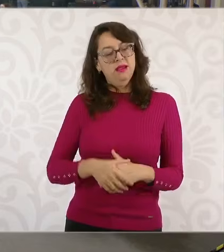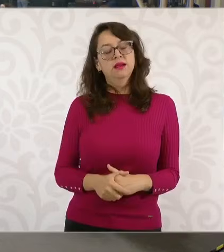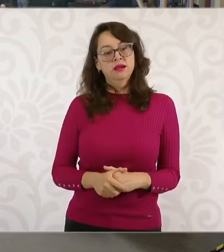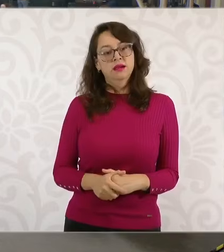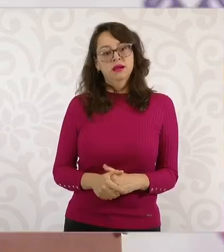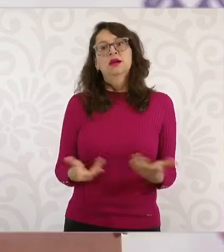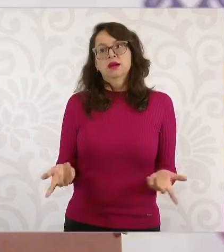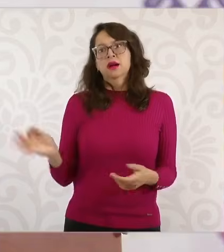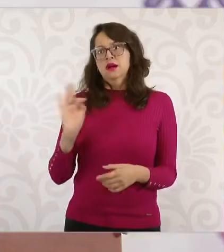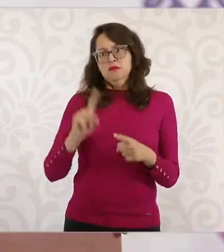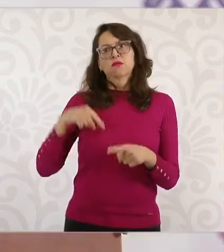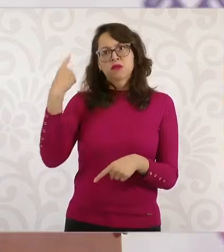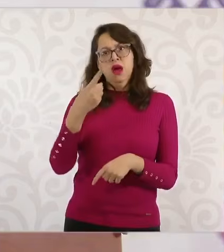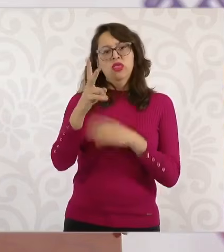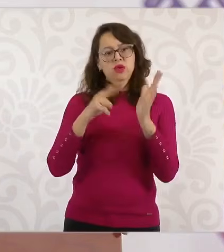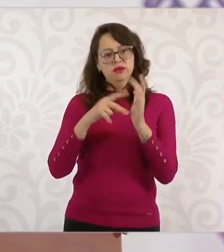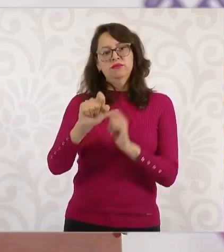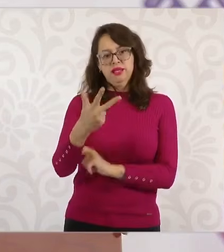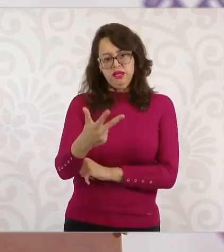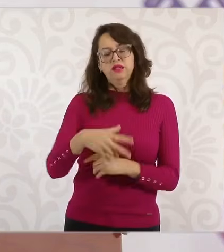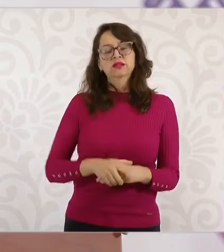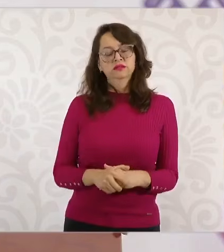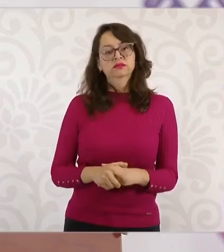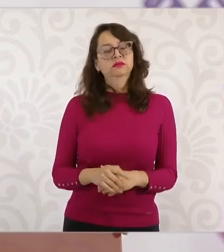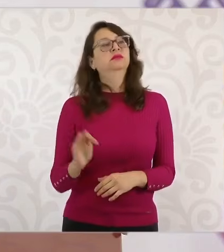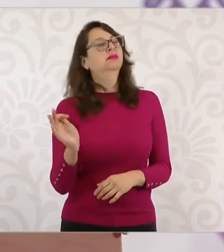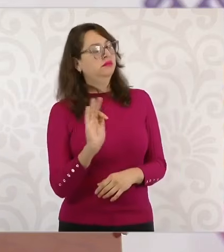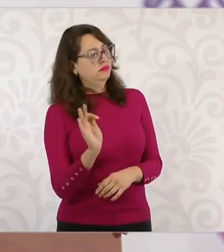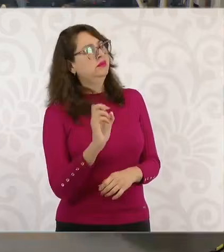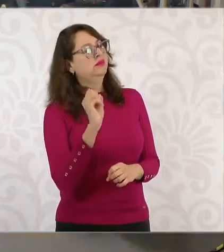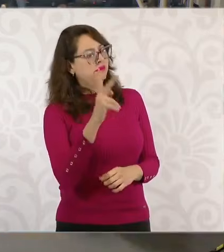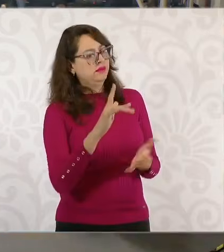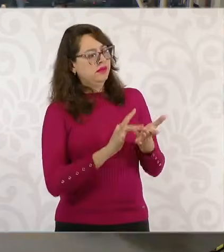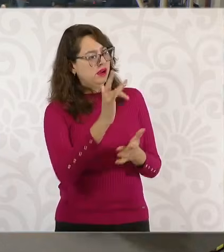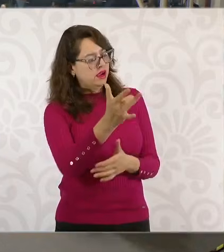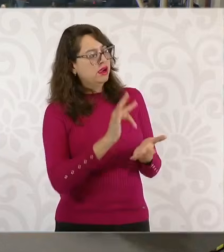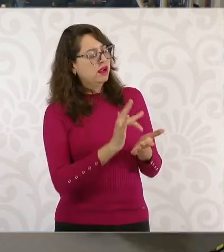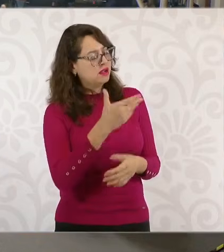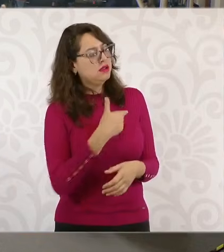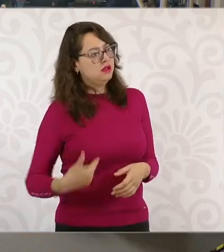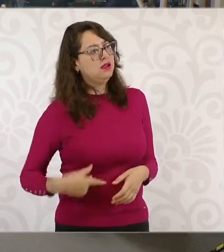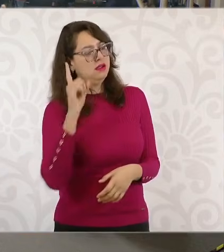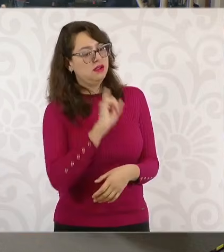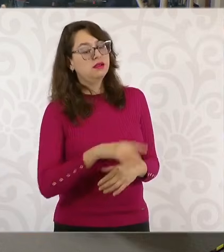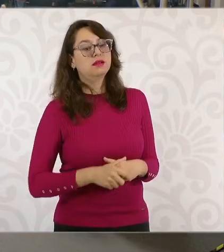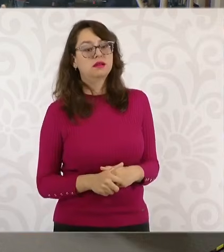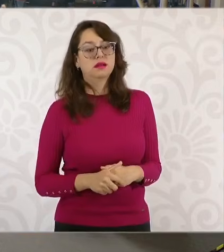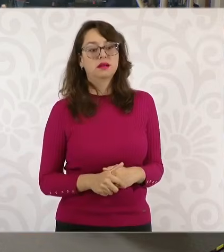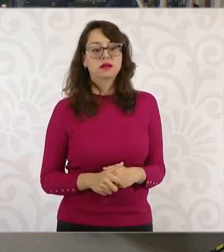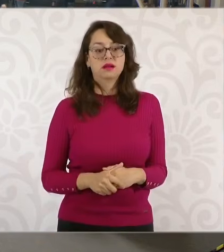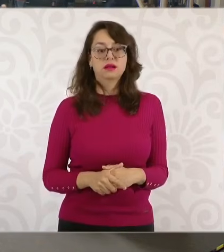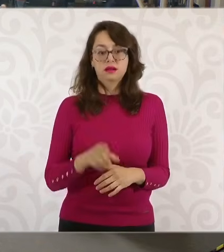Puede ser en el 28, sí. Posiblemente. Ok. Pues muchísimas gracias, presidenta. Sí. Bueno,